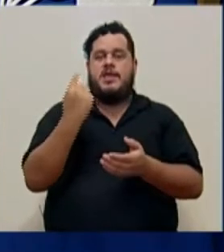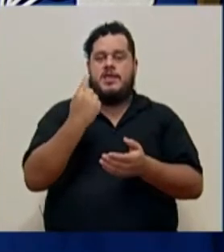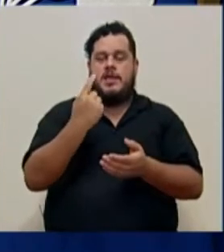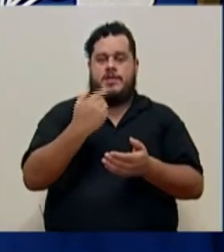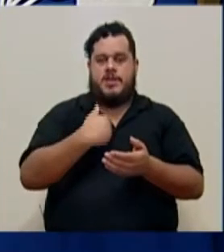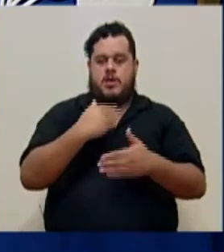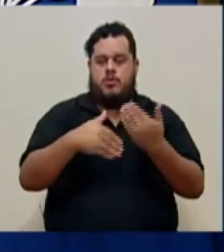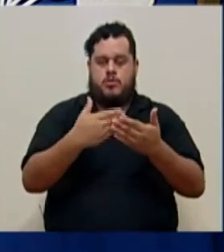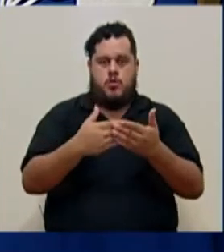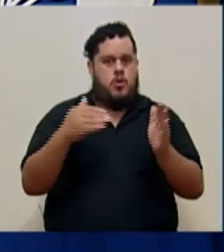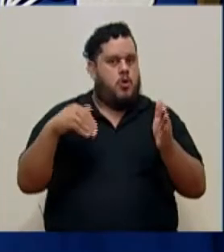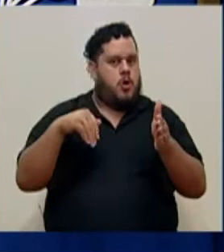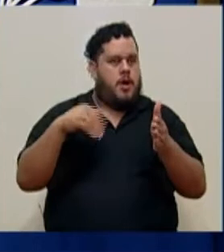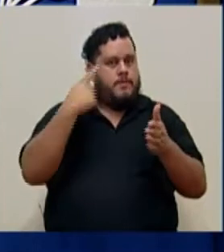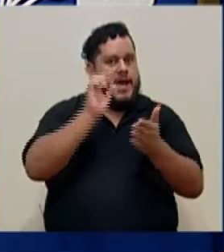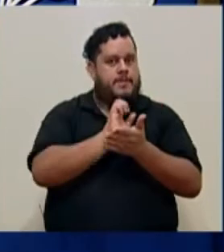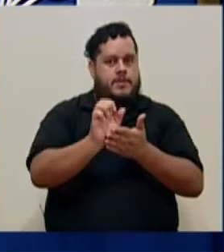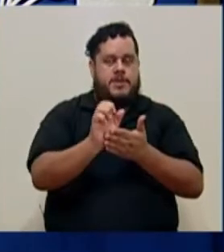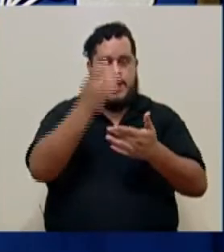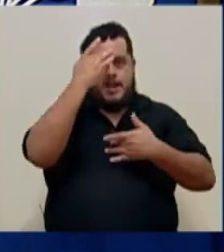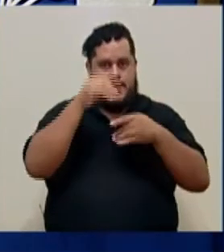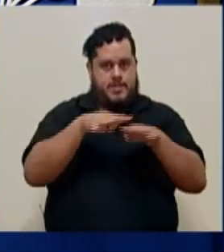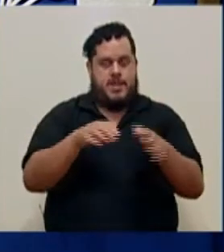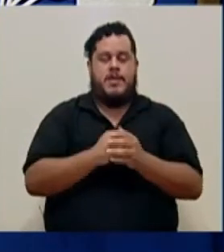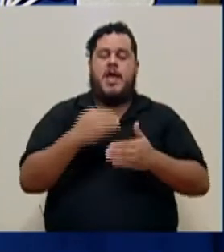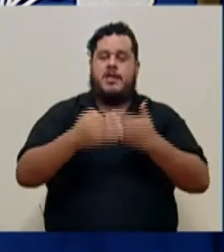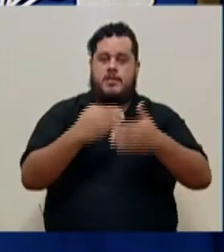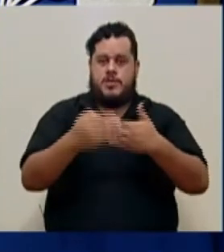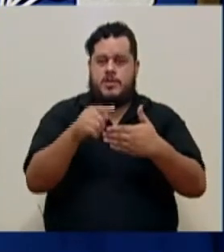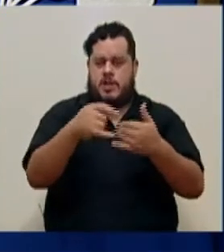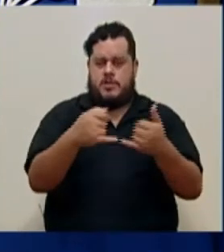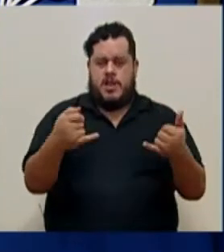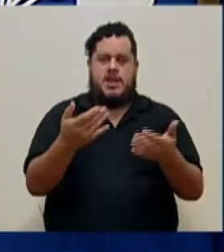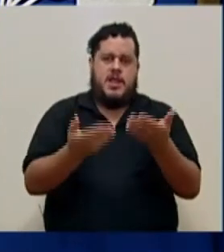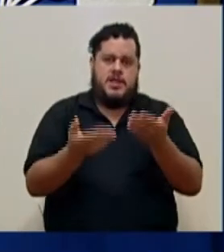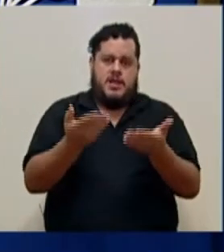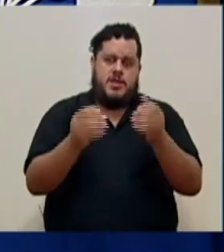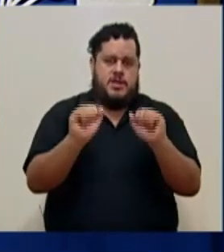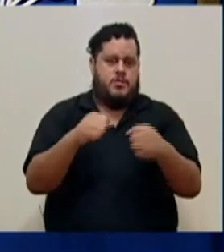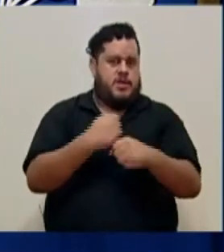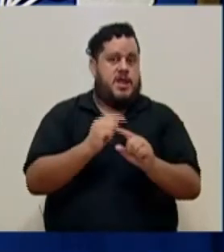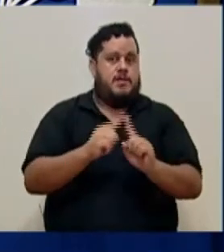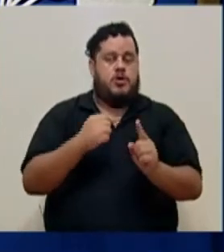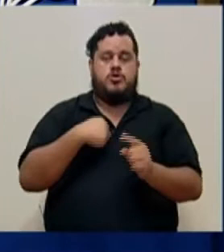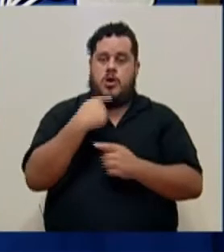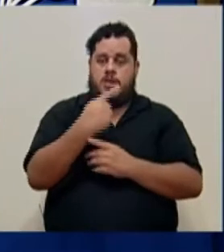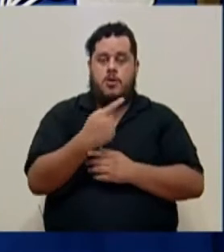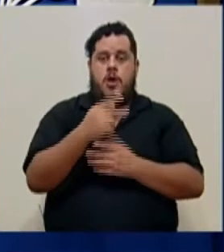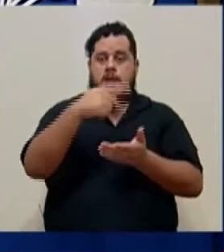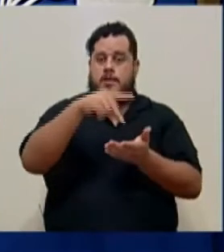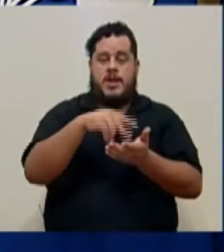pandemia. Y pues en realidad estamos avanzando en esa línea. La idea es que pues paulatinamente se puede hacer, pero insisto que el